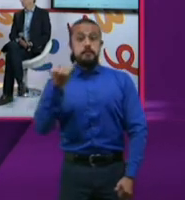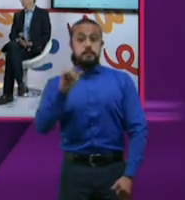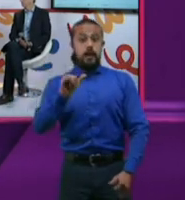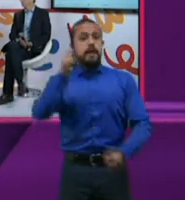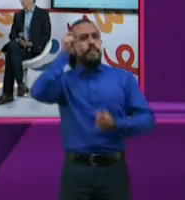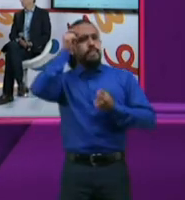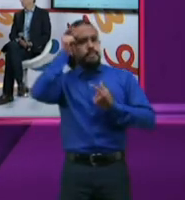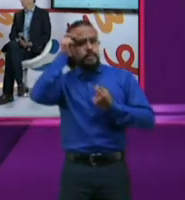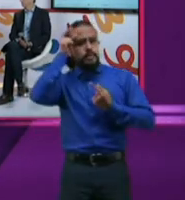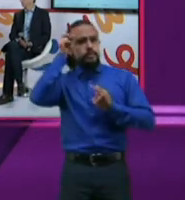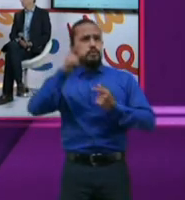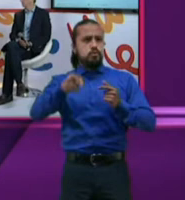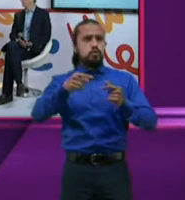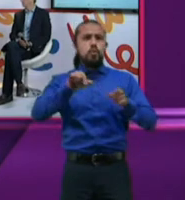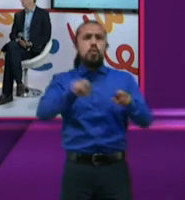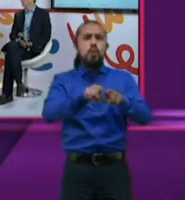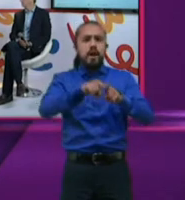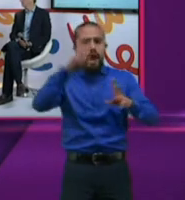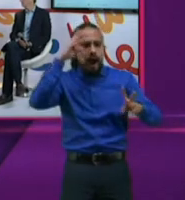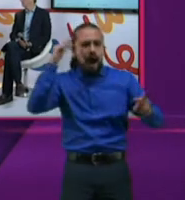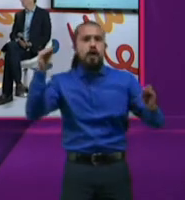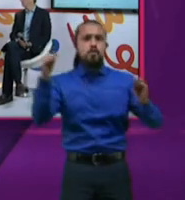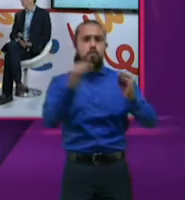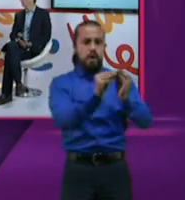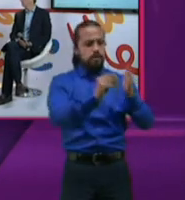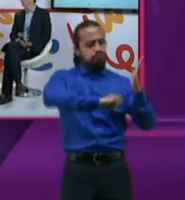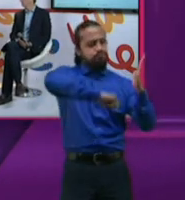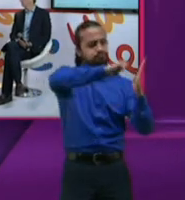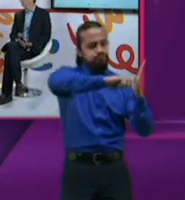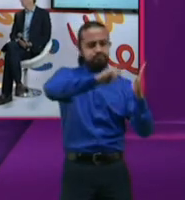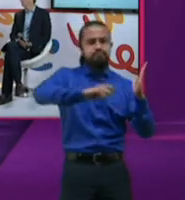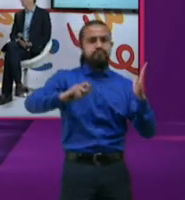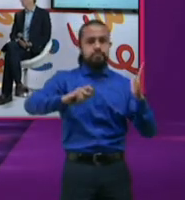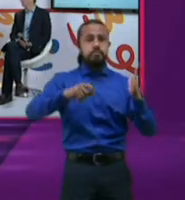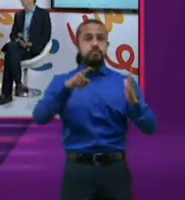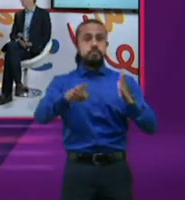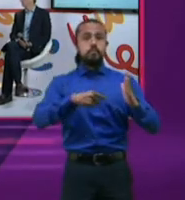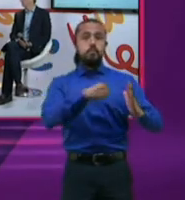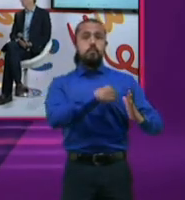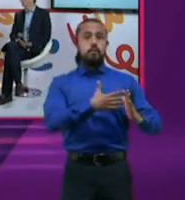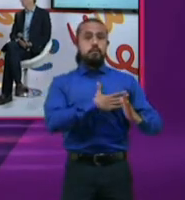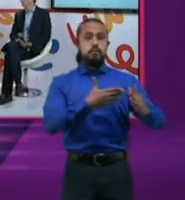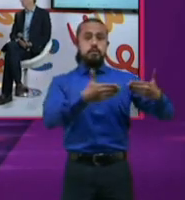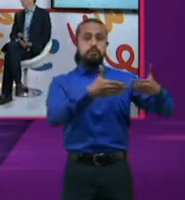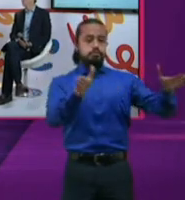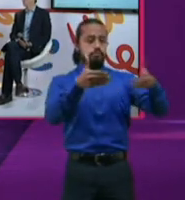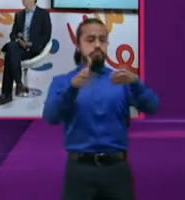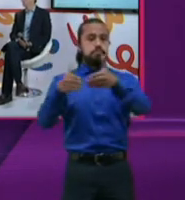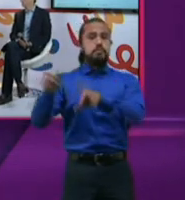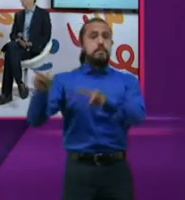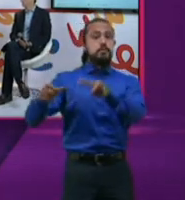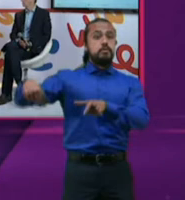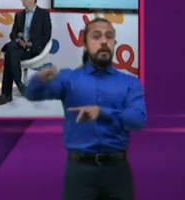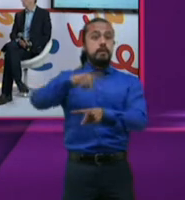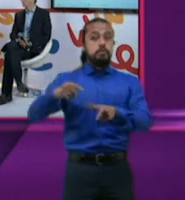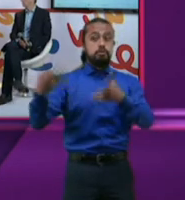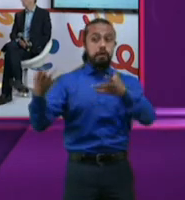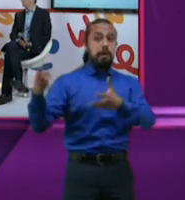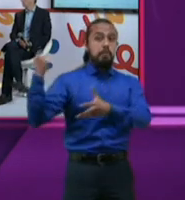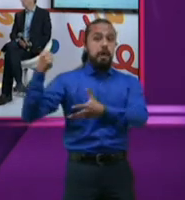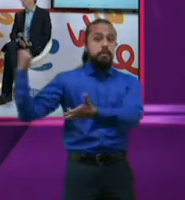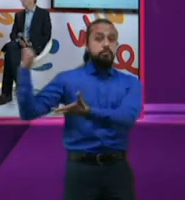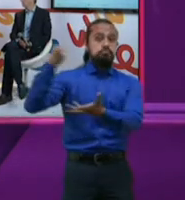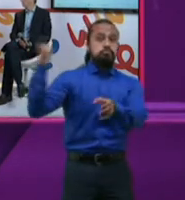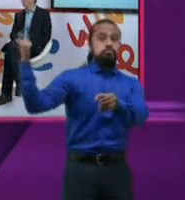sabemos que esta plataforma le va a generar oportunidades a los emprendedores pero también a los inversionistas porque mucha